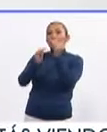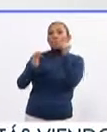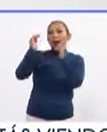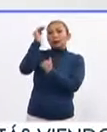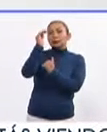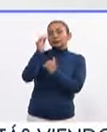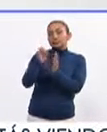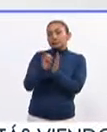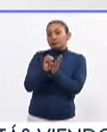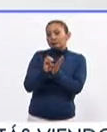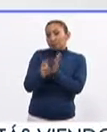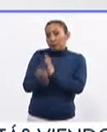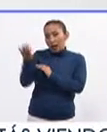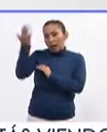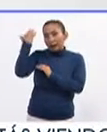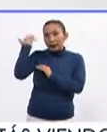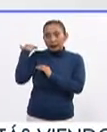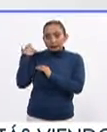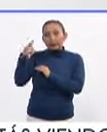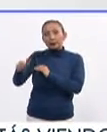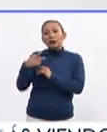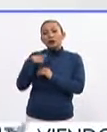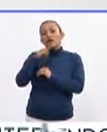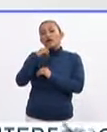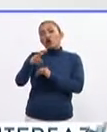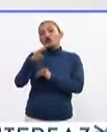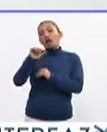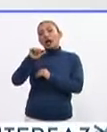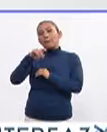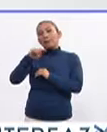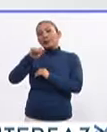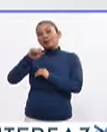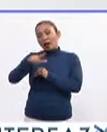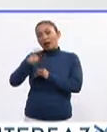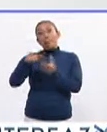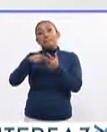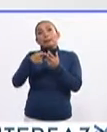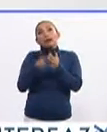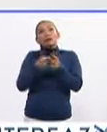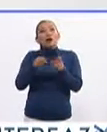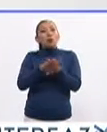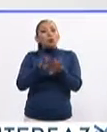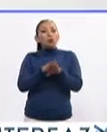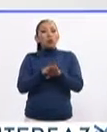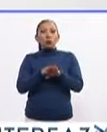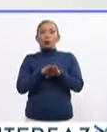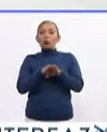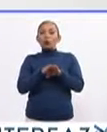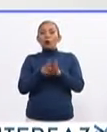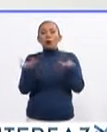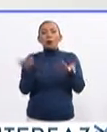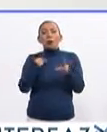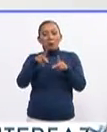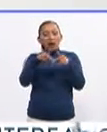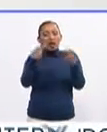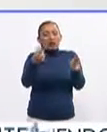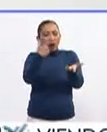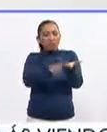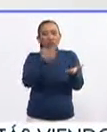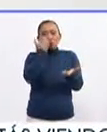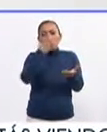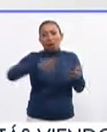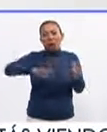En ese caso, en aquel tiempo, Voz Ambiental surge como un periódico interno